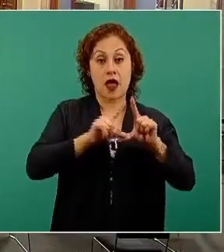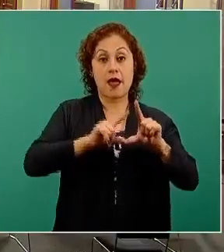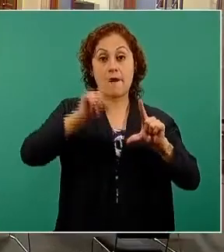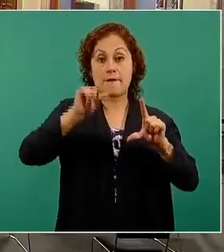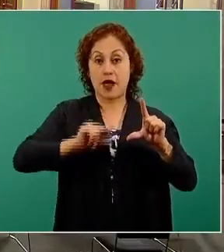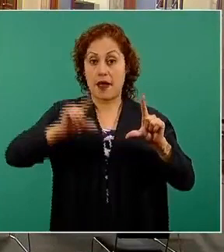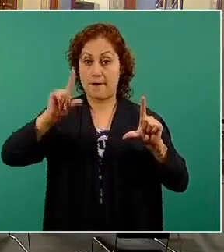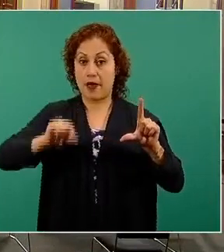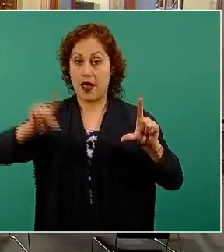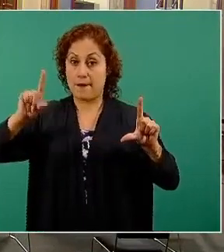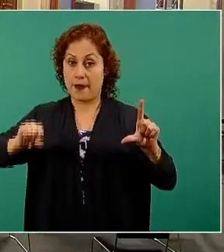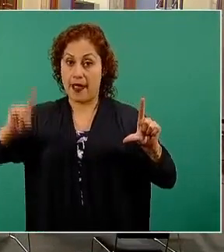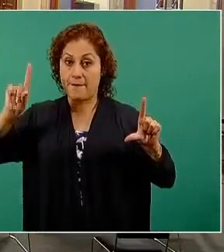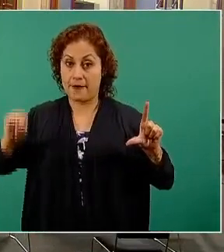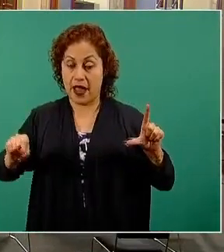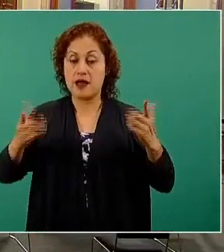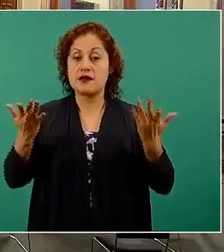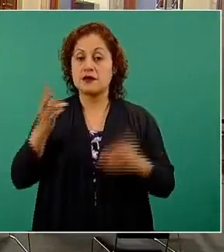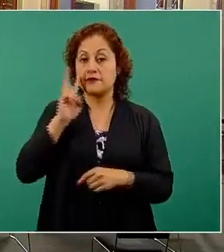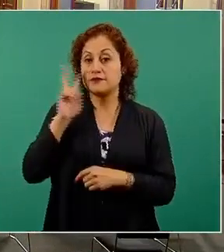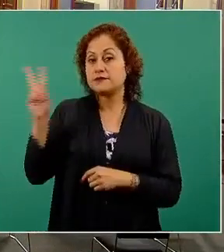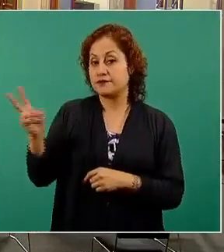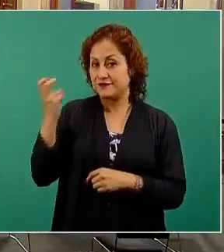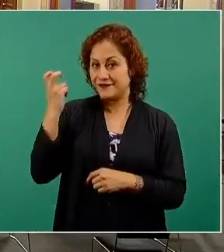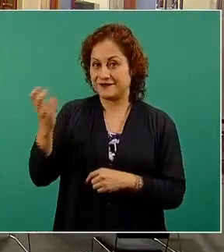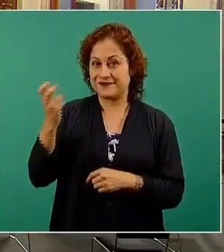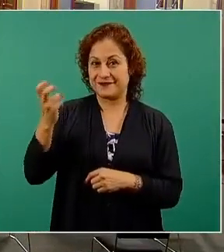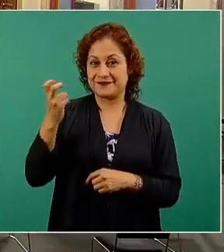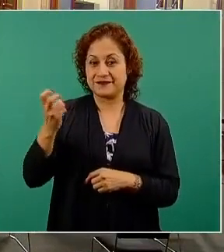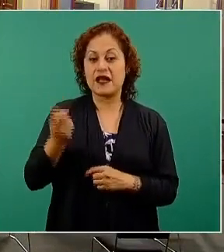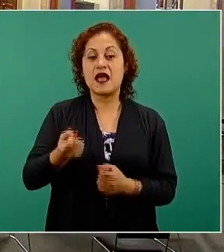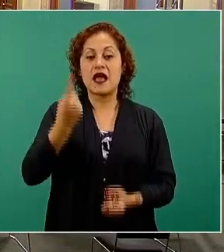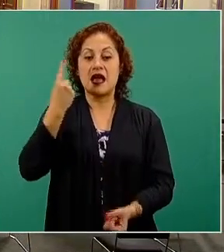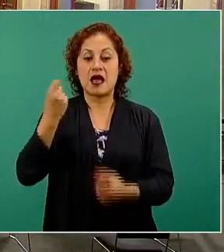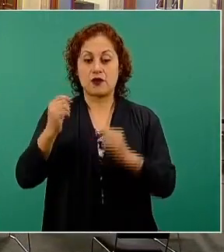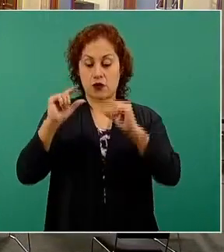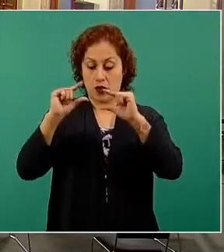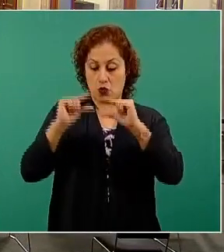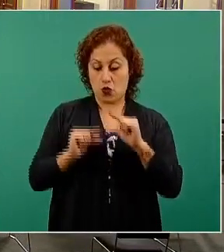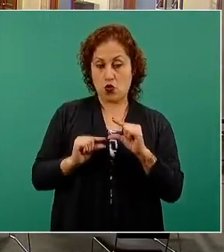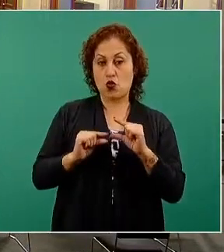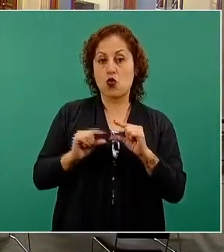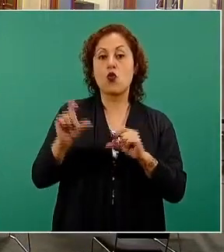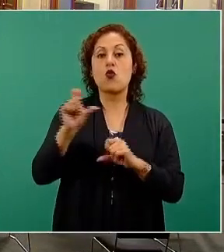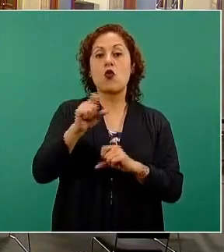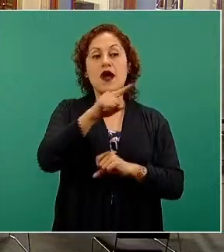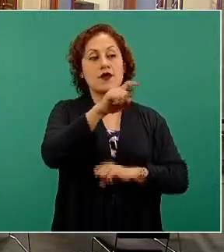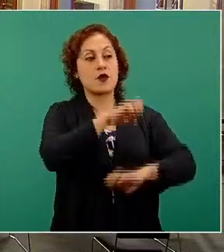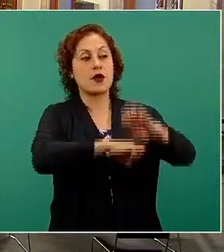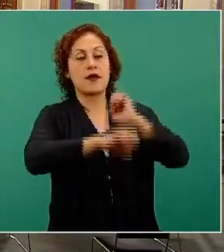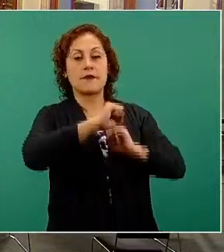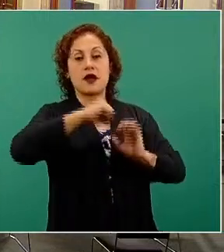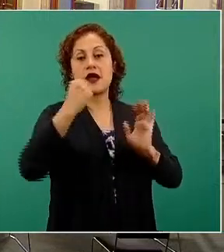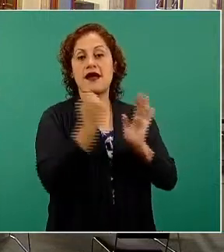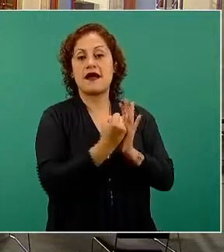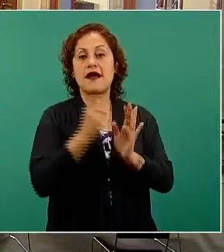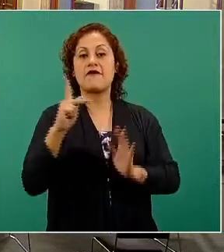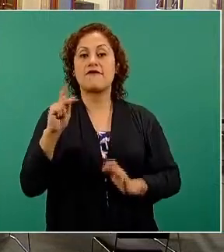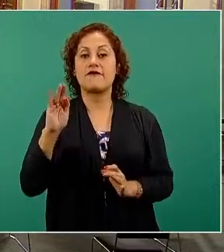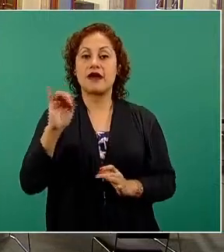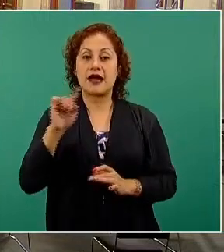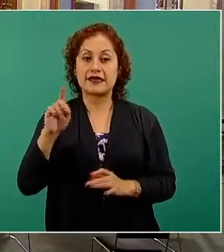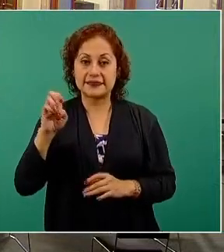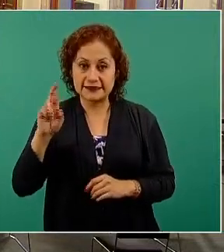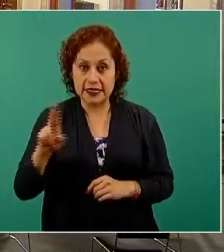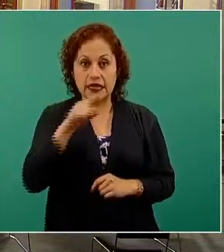largos. Esto fue las semanas estas que estuvimos sin proveeduría, cuando Pfizer tuvo que recortar algunas semanas su